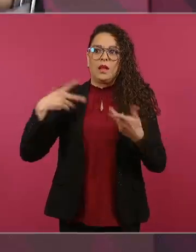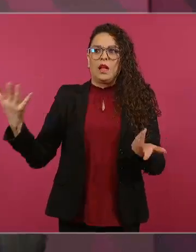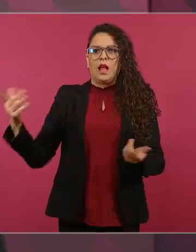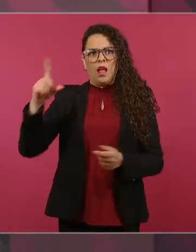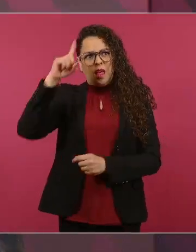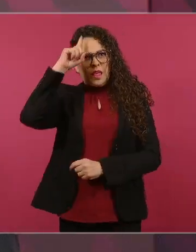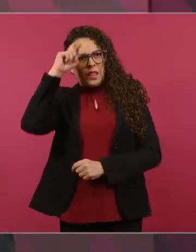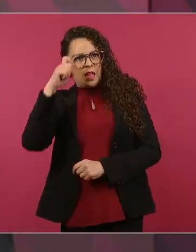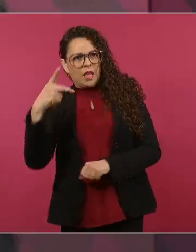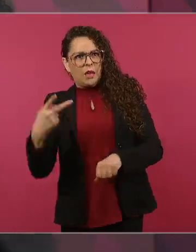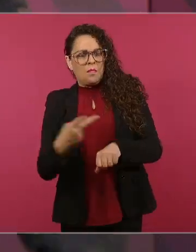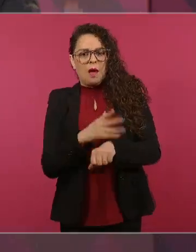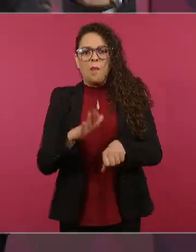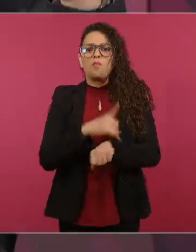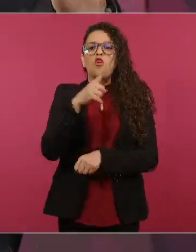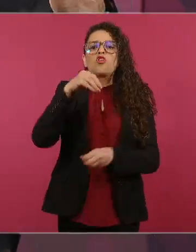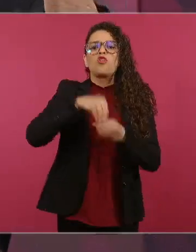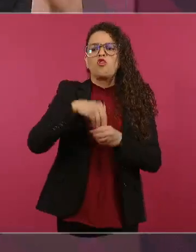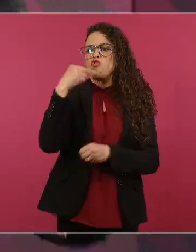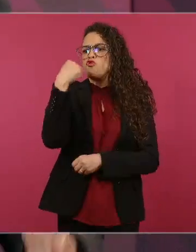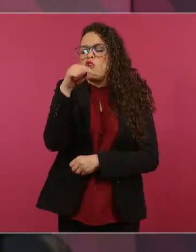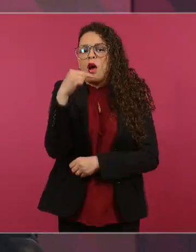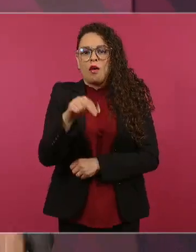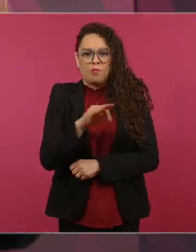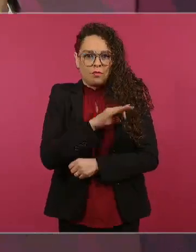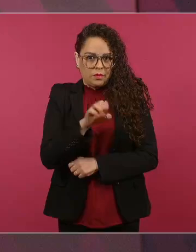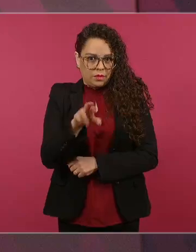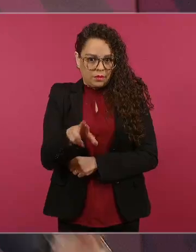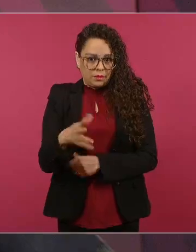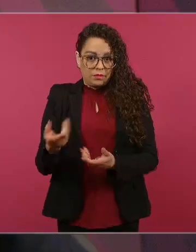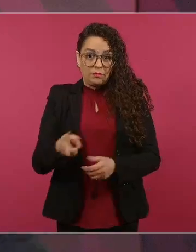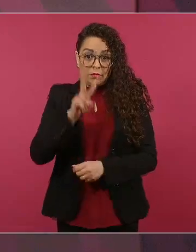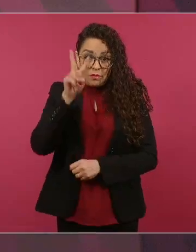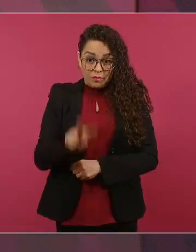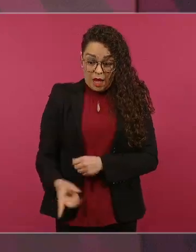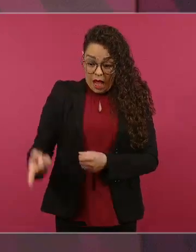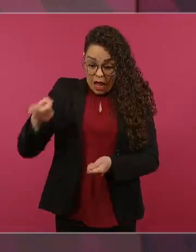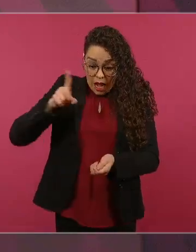peor. Entonces fue una lucha interna